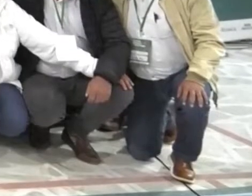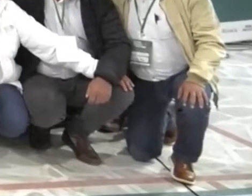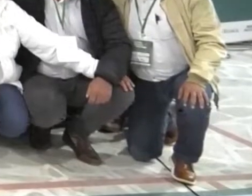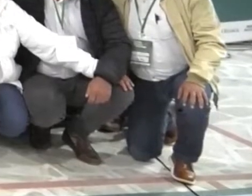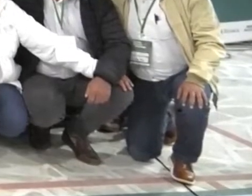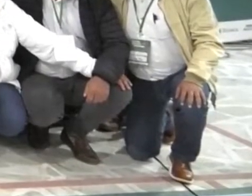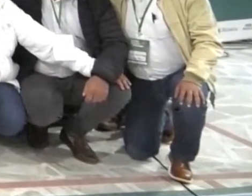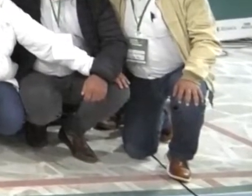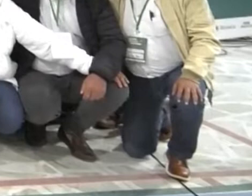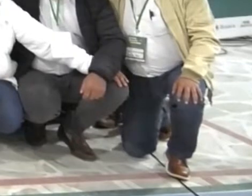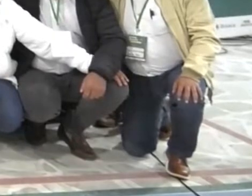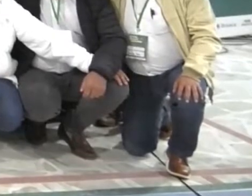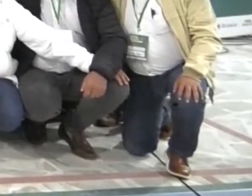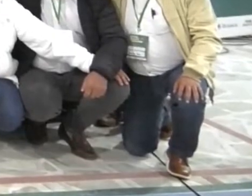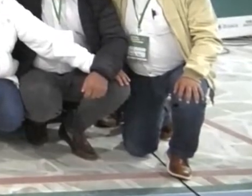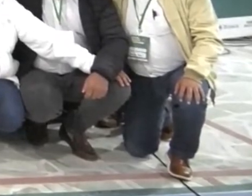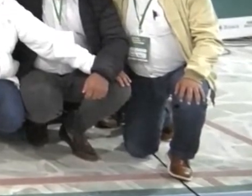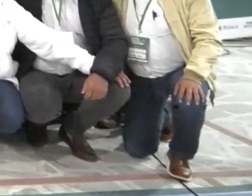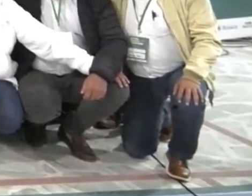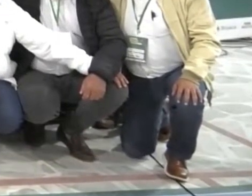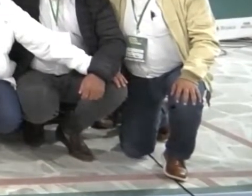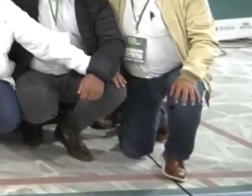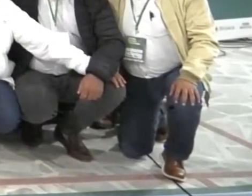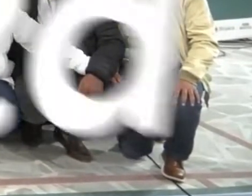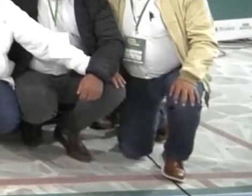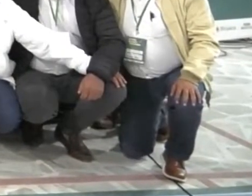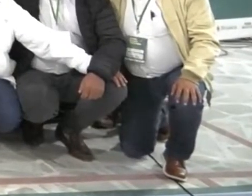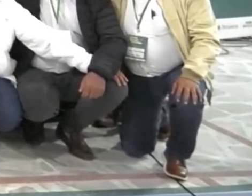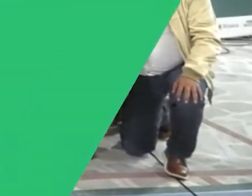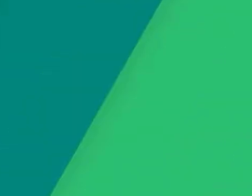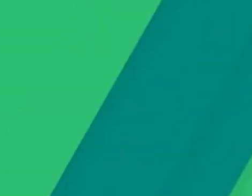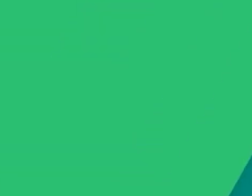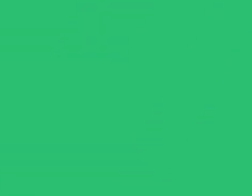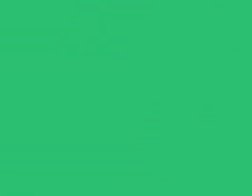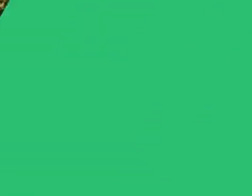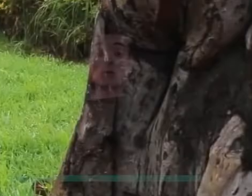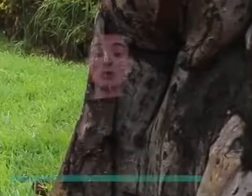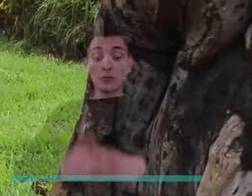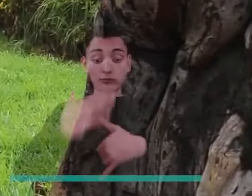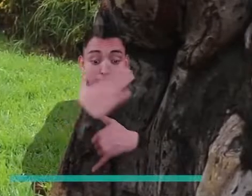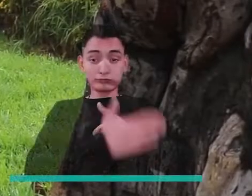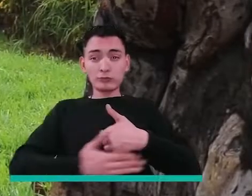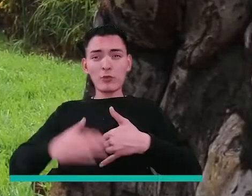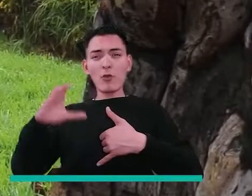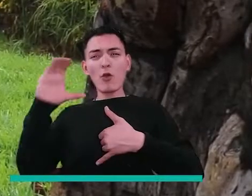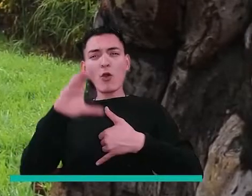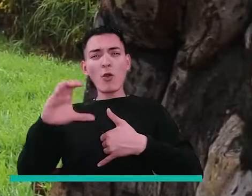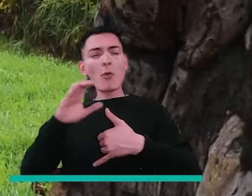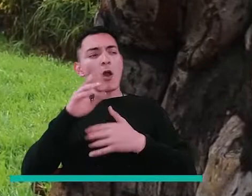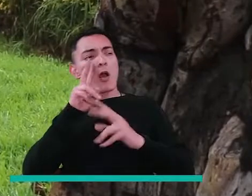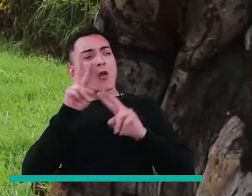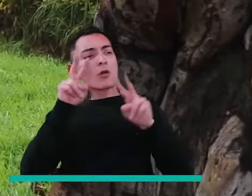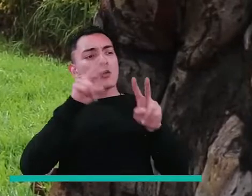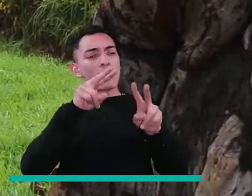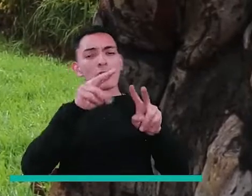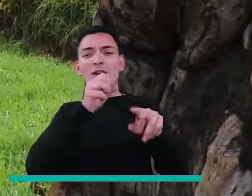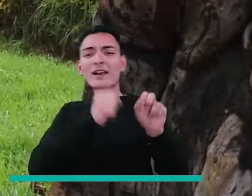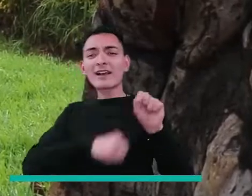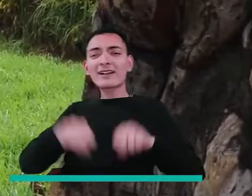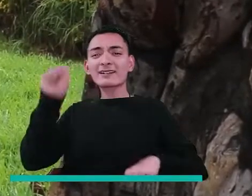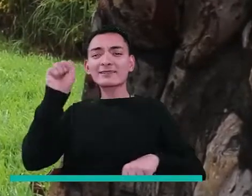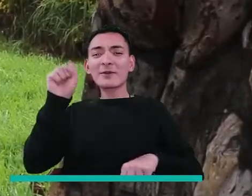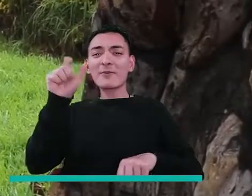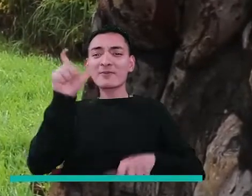Yeah. el país conoció los entes territoriales